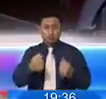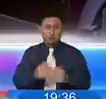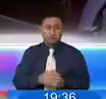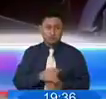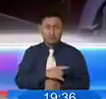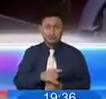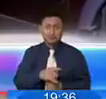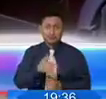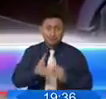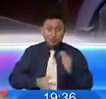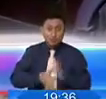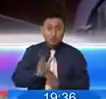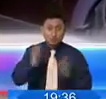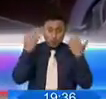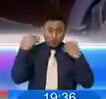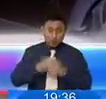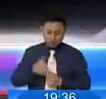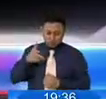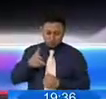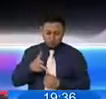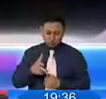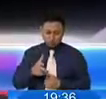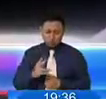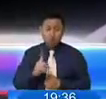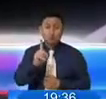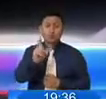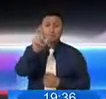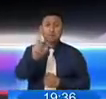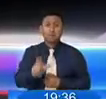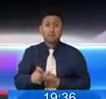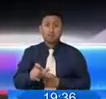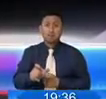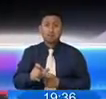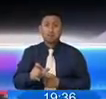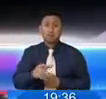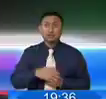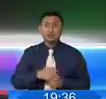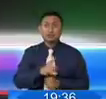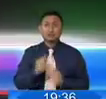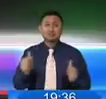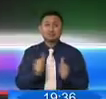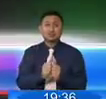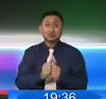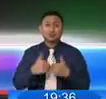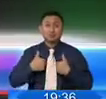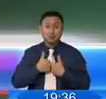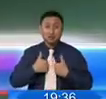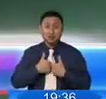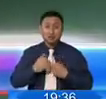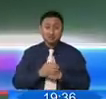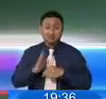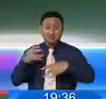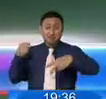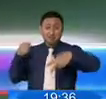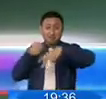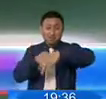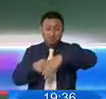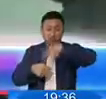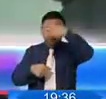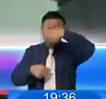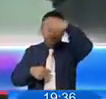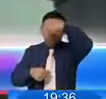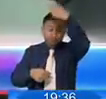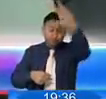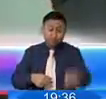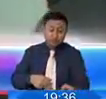con rumbo a la ciudad de Guayaquil, impactó a un ciudadano que estaba junto a la red, lanzándolo varios metros sobre la